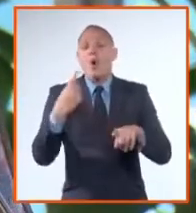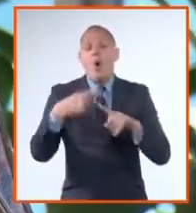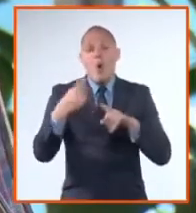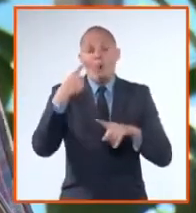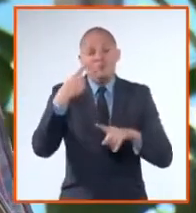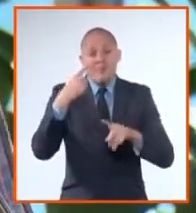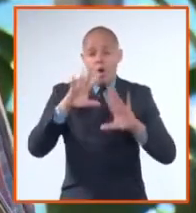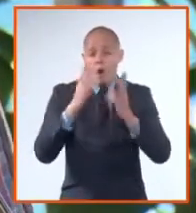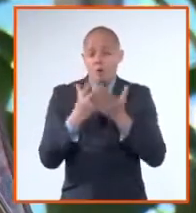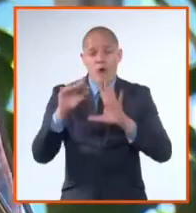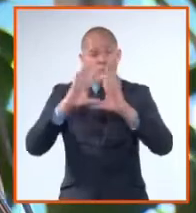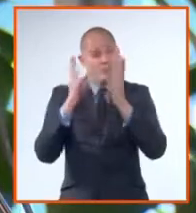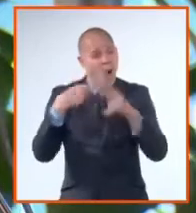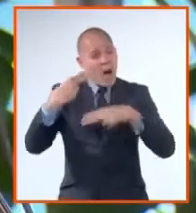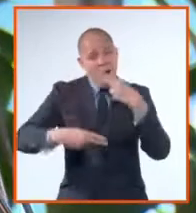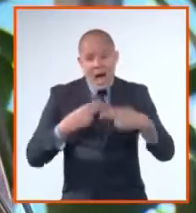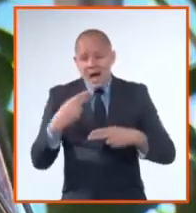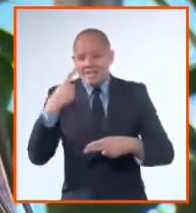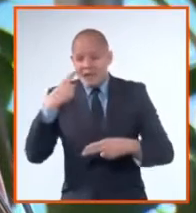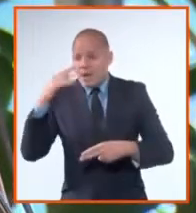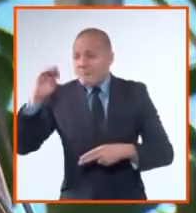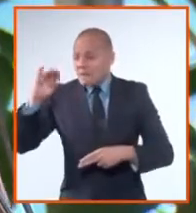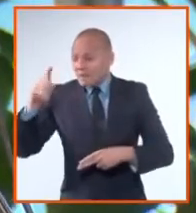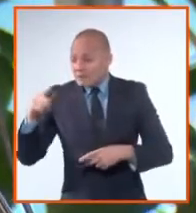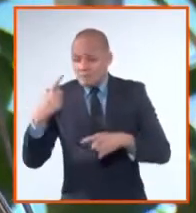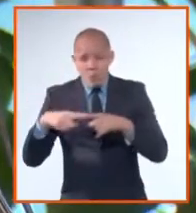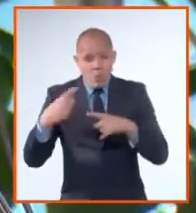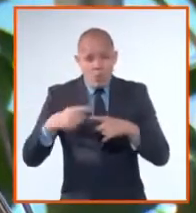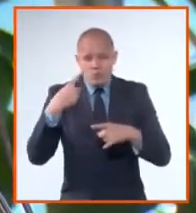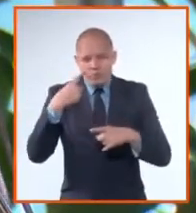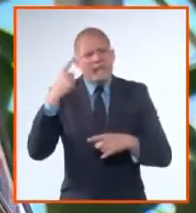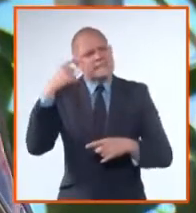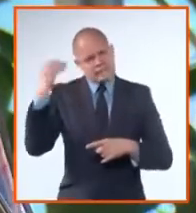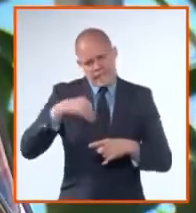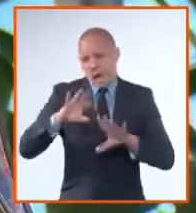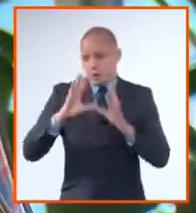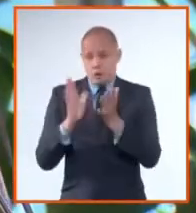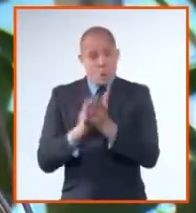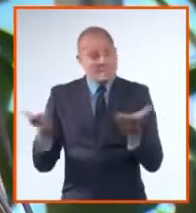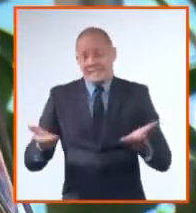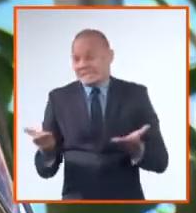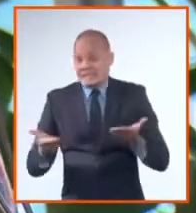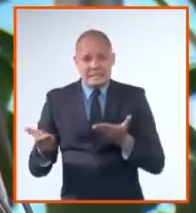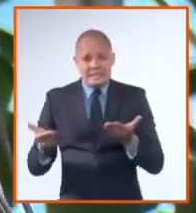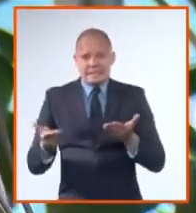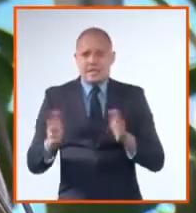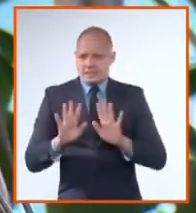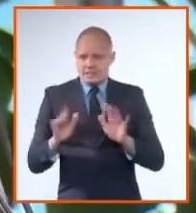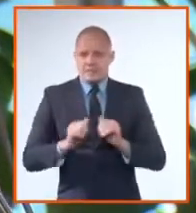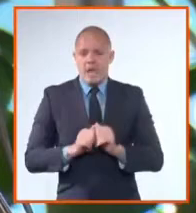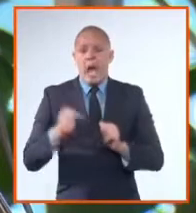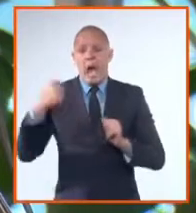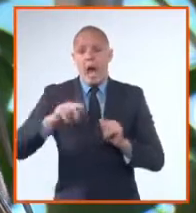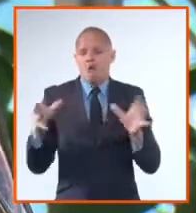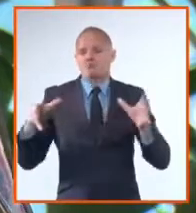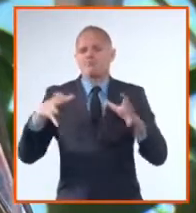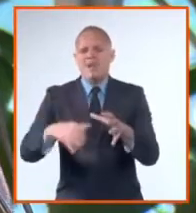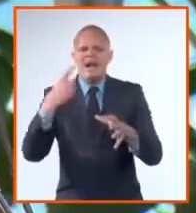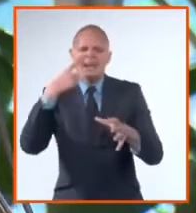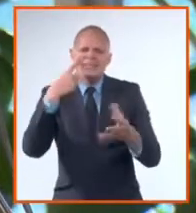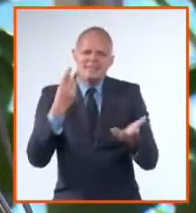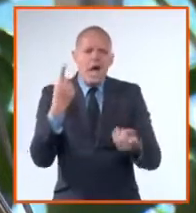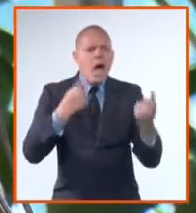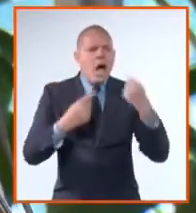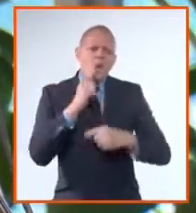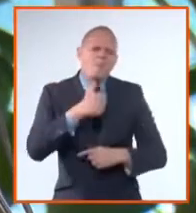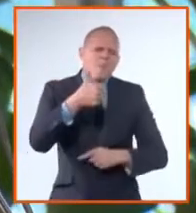hicimos, a todo el esfuerzo que hicimos. Hay que entender, una cosa fue lo que hicimos apurado porque había que hacer, una cosa es así, perfecto. Ahora, de eso que hicimos, que tuvo valor, que no tuvo